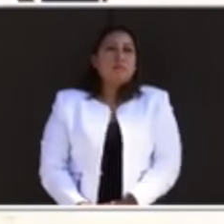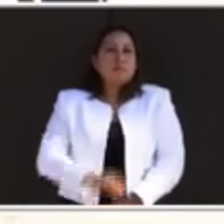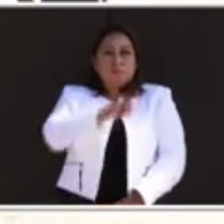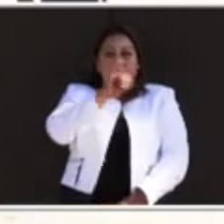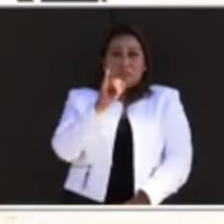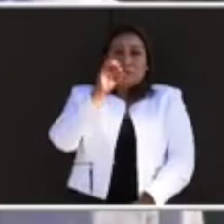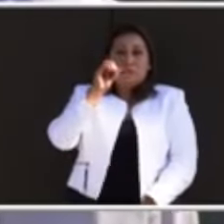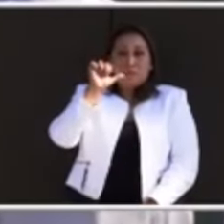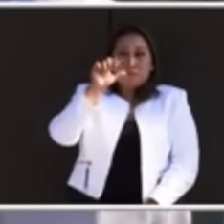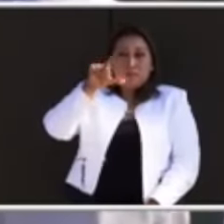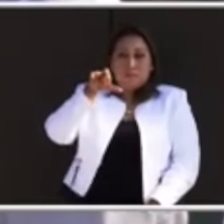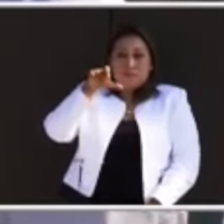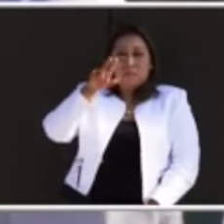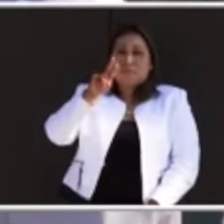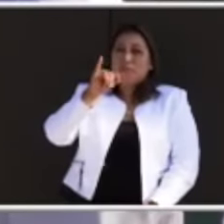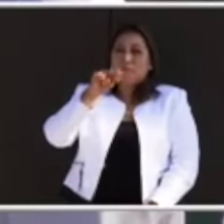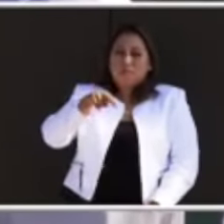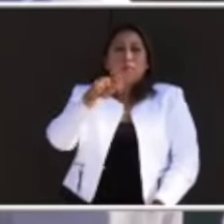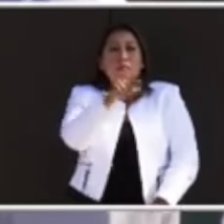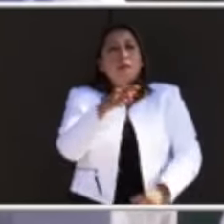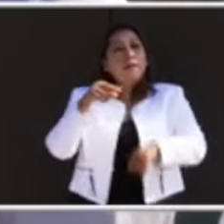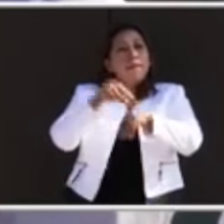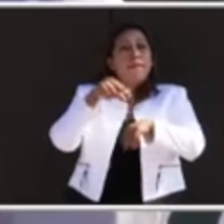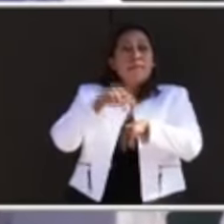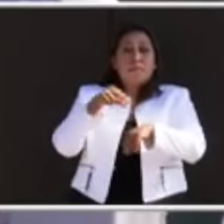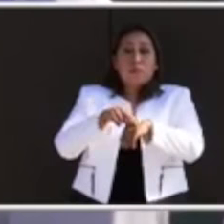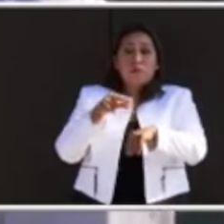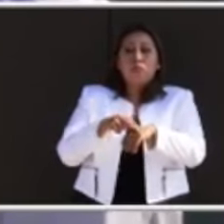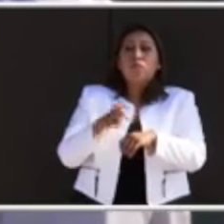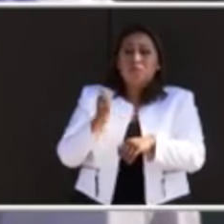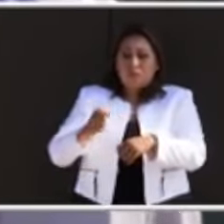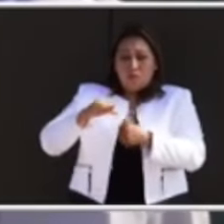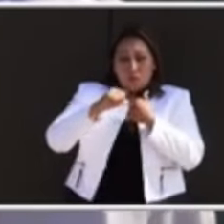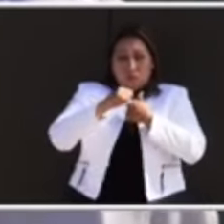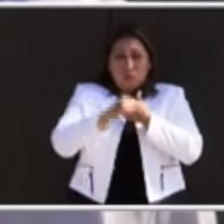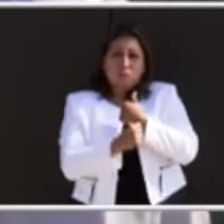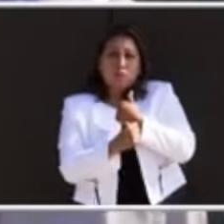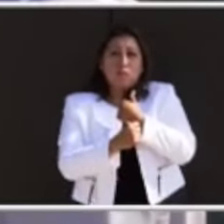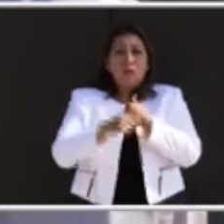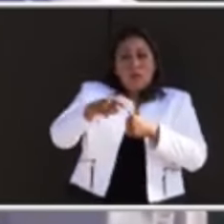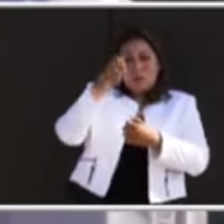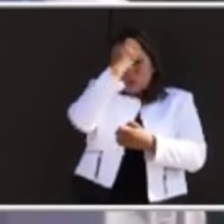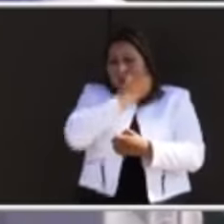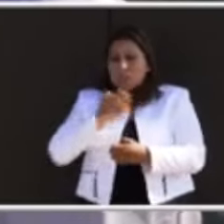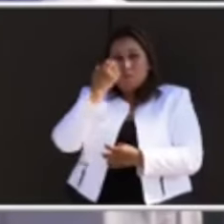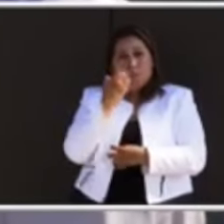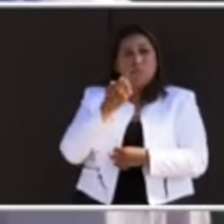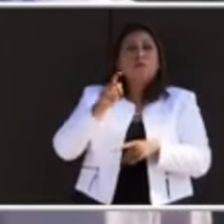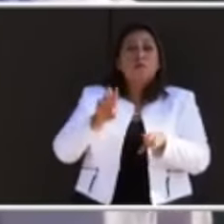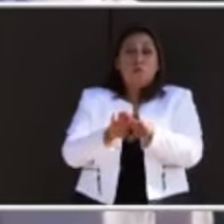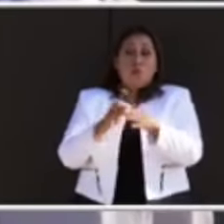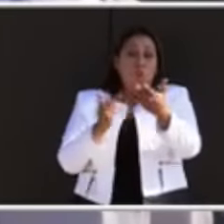Joaquín es médico cirujano por la Universidad de Nuevo León. Cuenta con un diplomado en alta administración